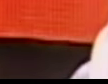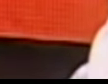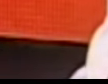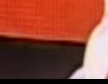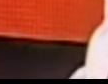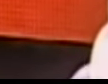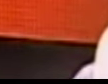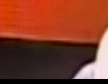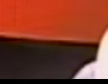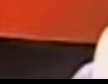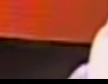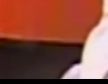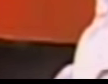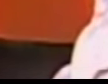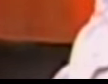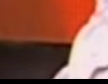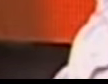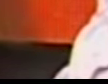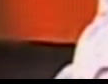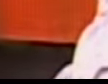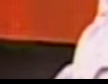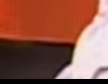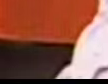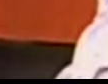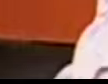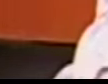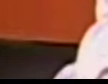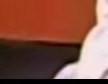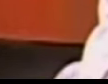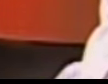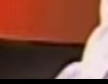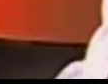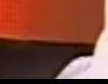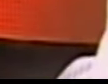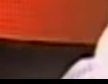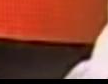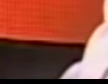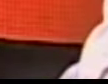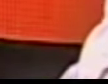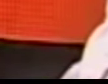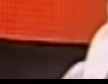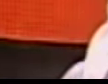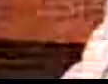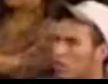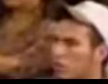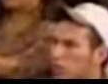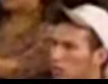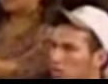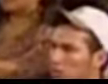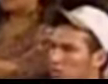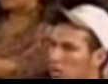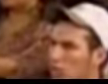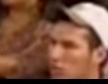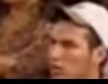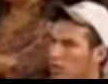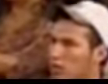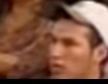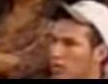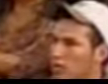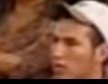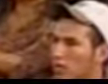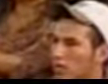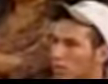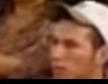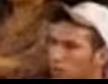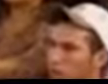TV. Sol del Oriente, Kilikashka, Wiliay, Wenshinayata, Radio Pública, Pa Wilia, Kunawami, Tananakurka, Pai Kunapa, Tapu y Kunatami Kutichirka.